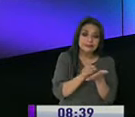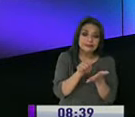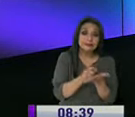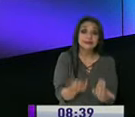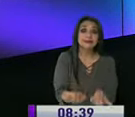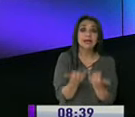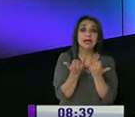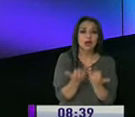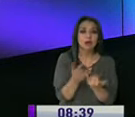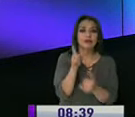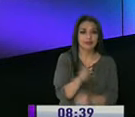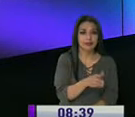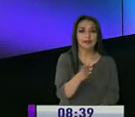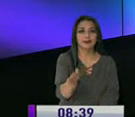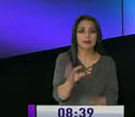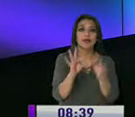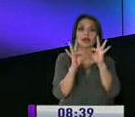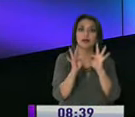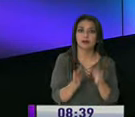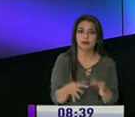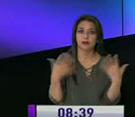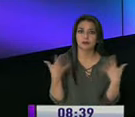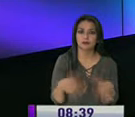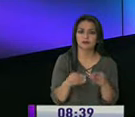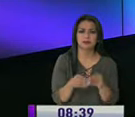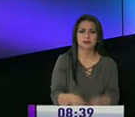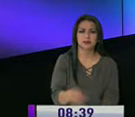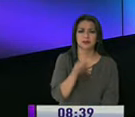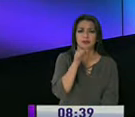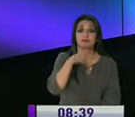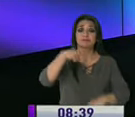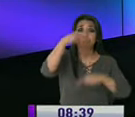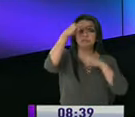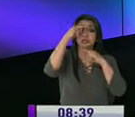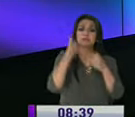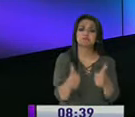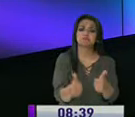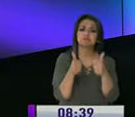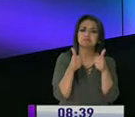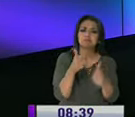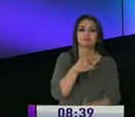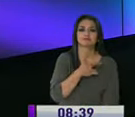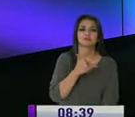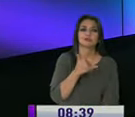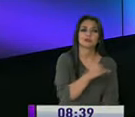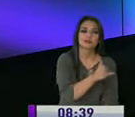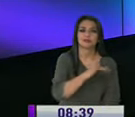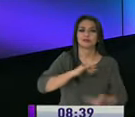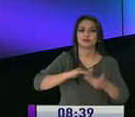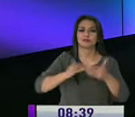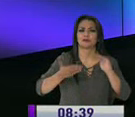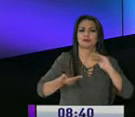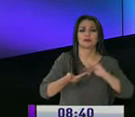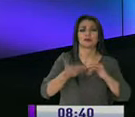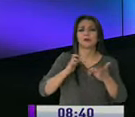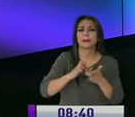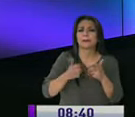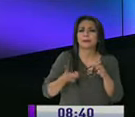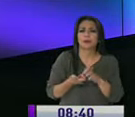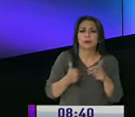zanja para evitar que la calle se deteriore aún más porque está llena de césped y así los carros puedan transitar. Vamos a hablar con uno